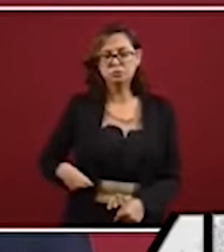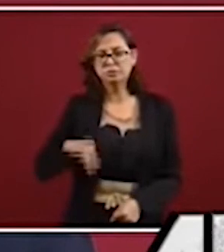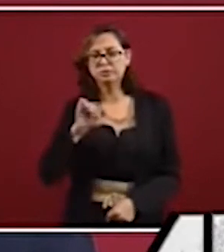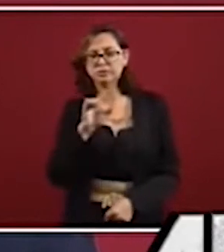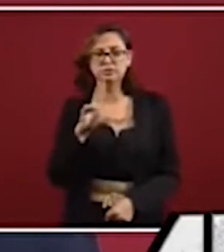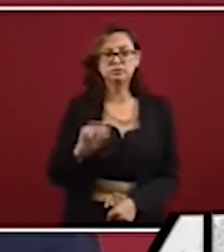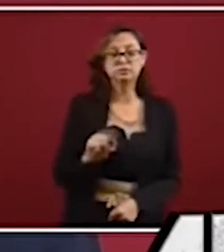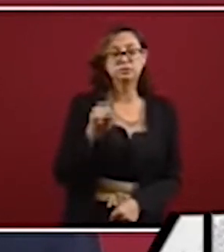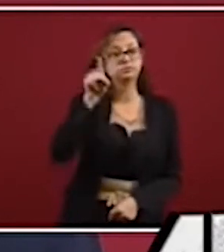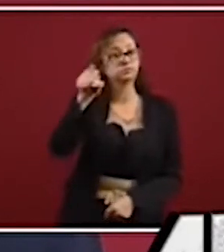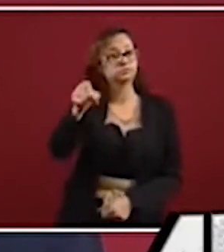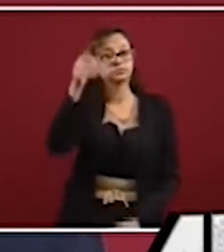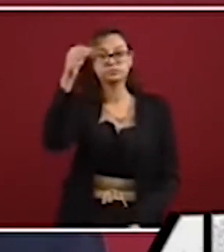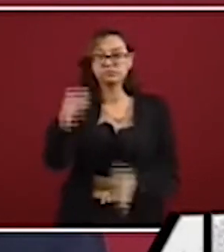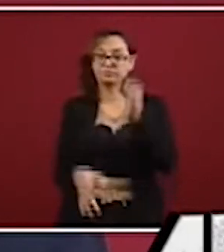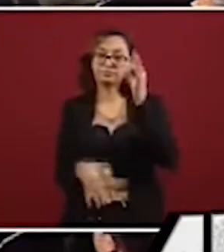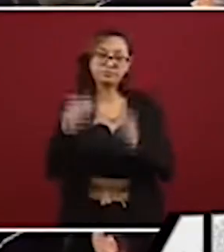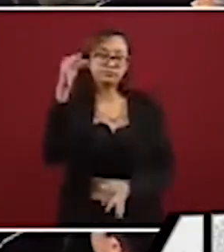juez,